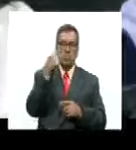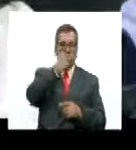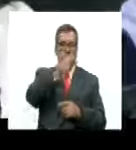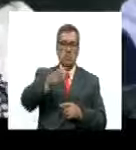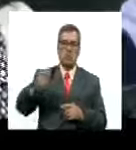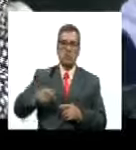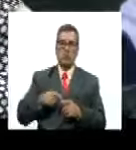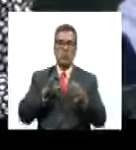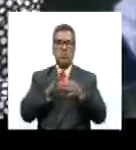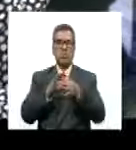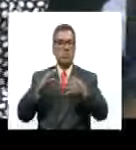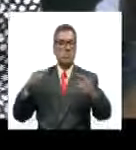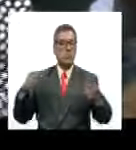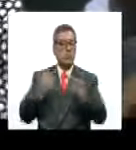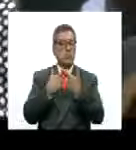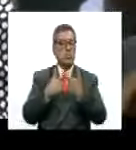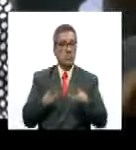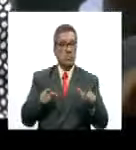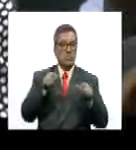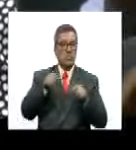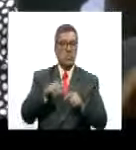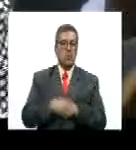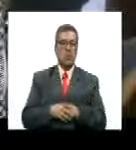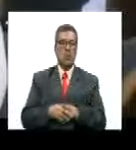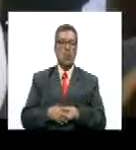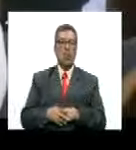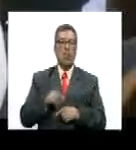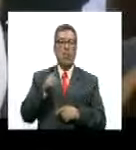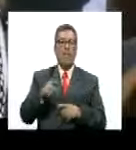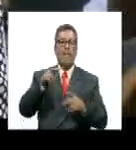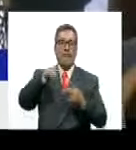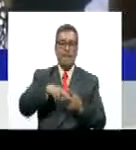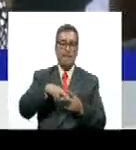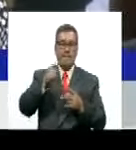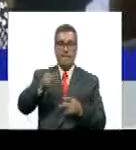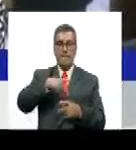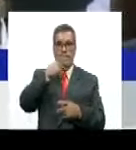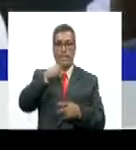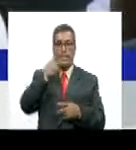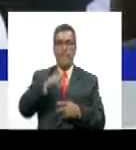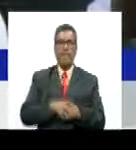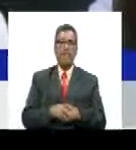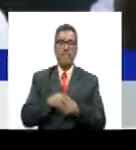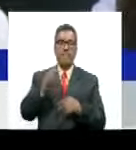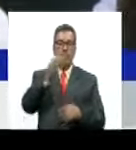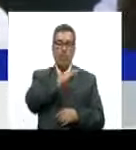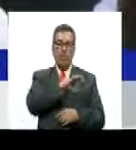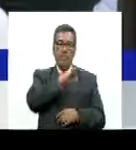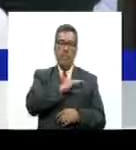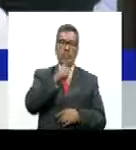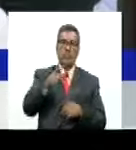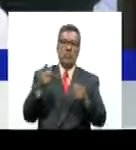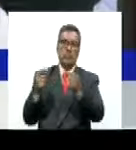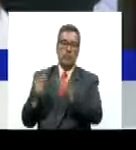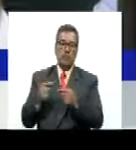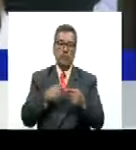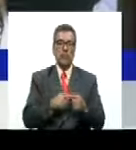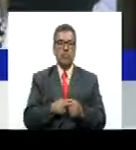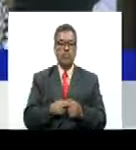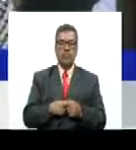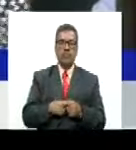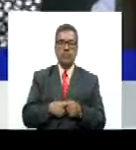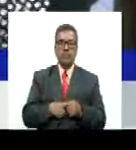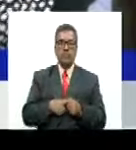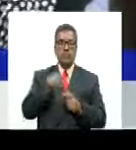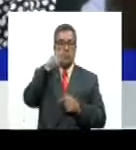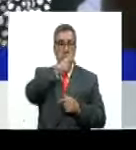a independizarse, pero sobre todo a emanciparse políticamente, socialmente y económicamente.